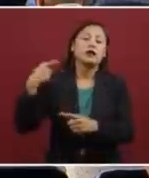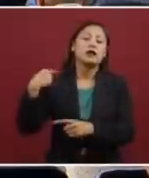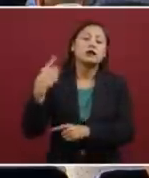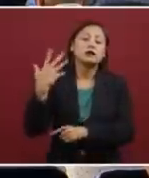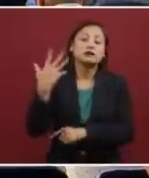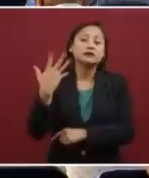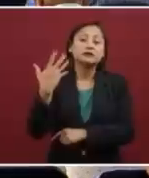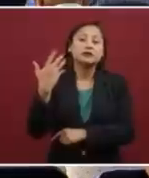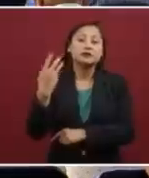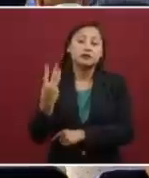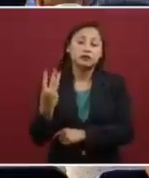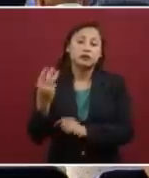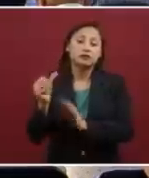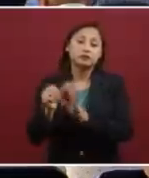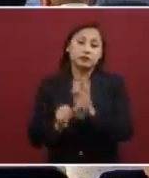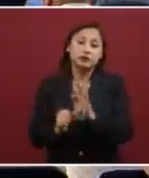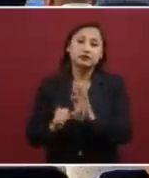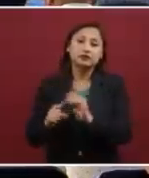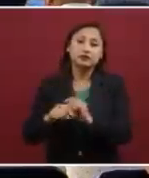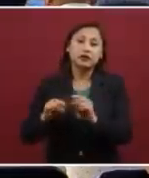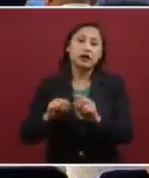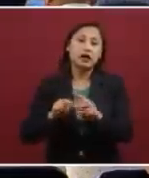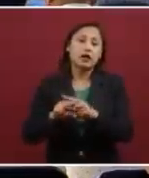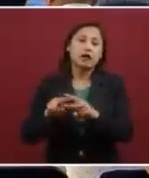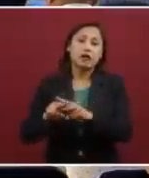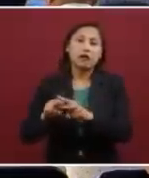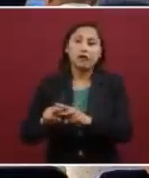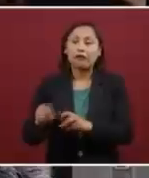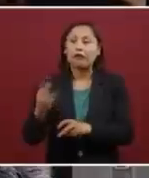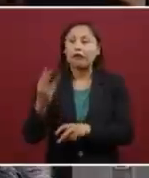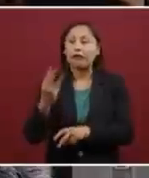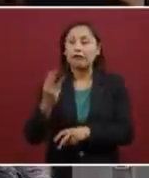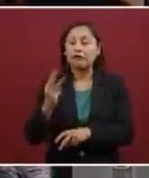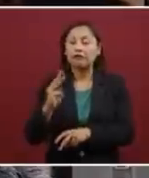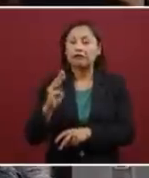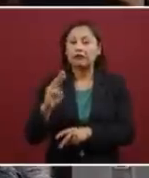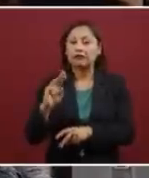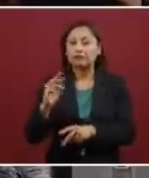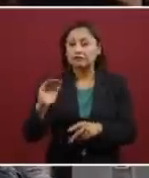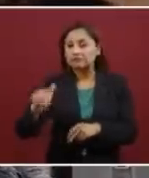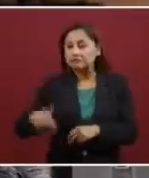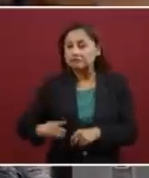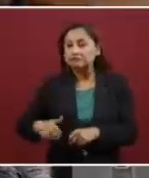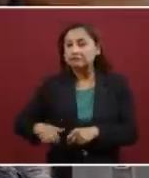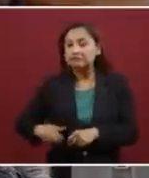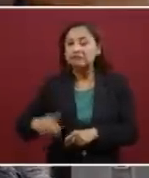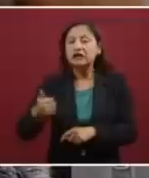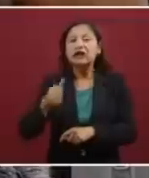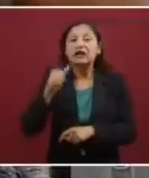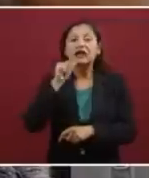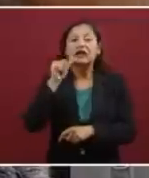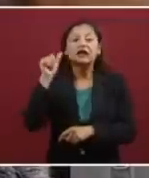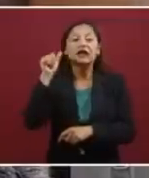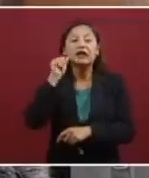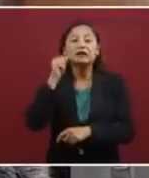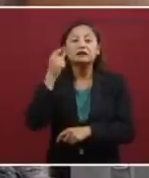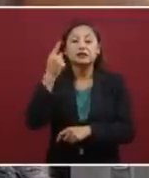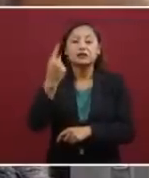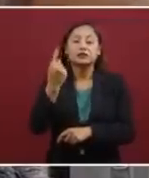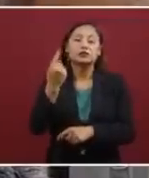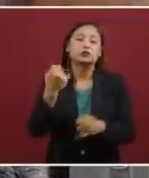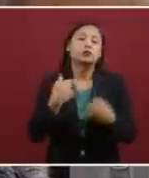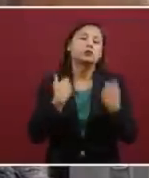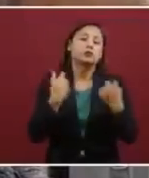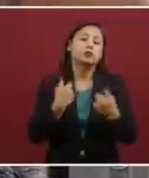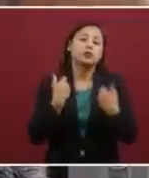llevan tres heridos ayer fue el último a las en la noche un joven de 18 años